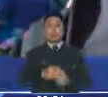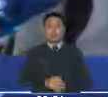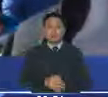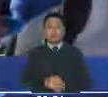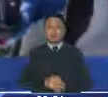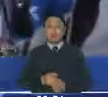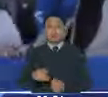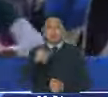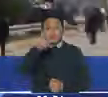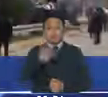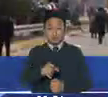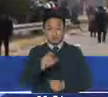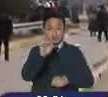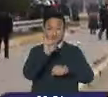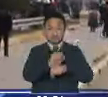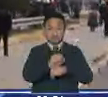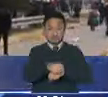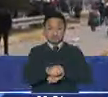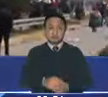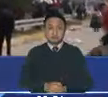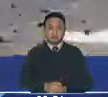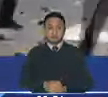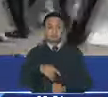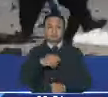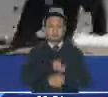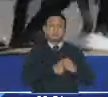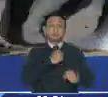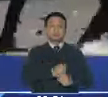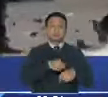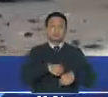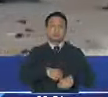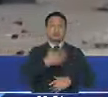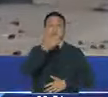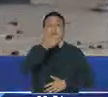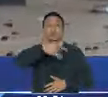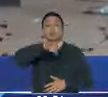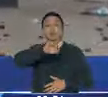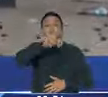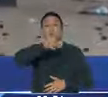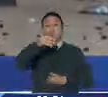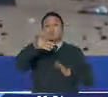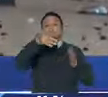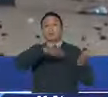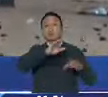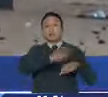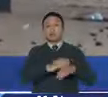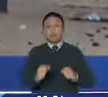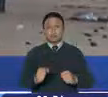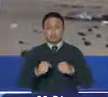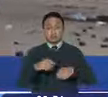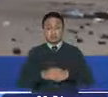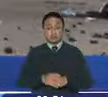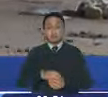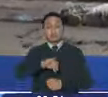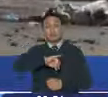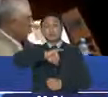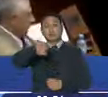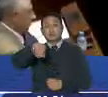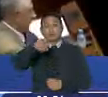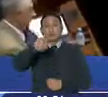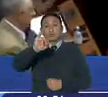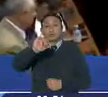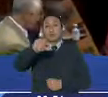el pueblo no te quiere. La protesta durante este año deja 18 muertos. Debido a la gravedad de la situación en Juliaca, el Consejo